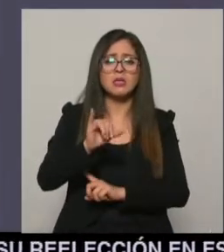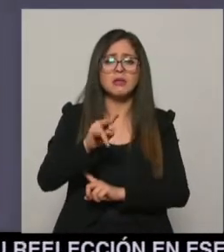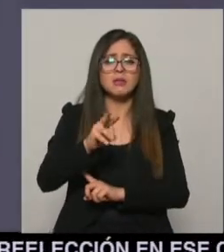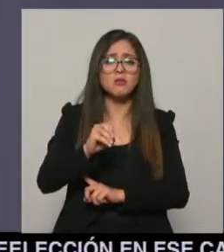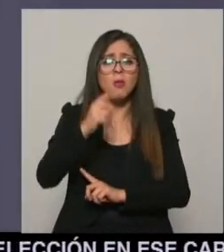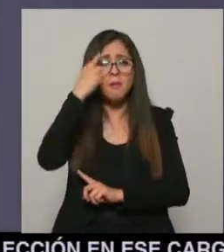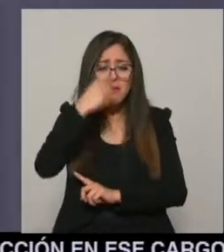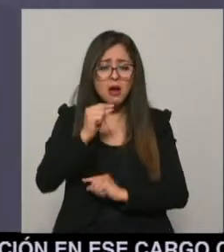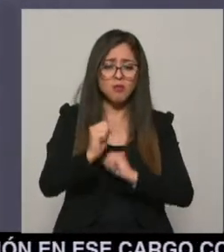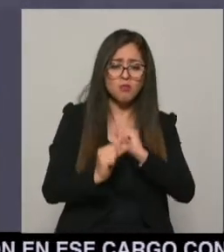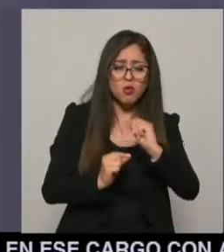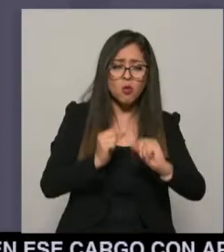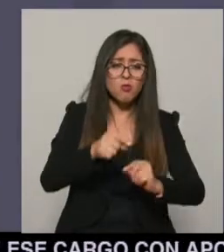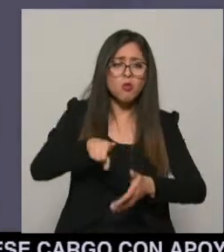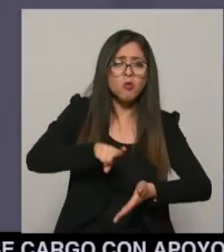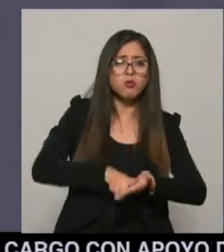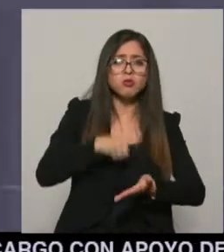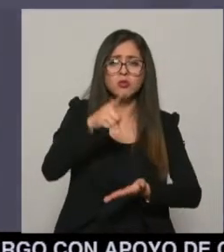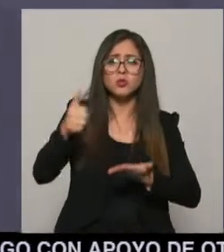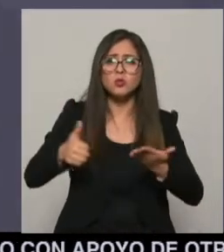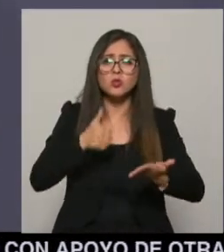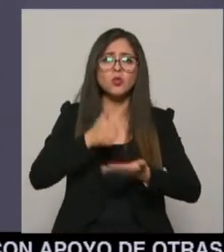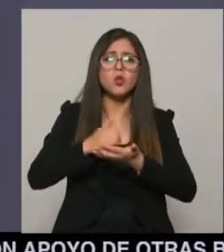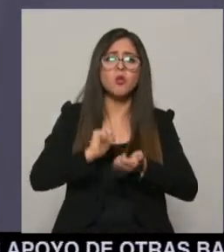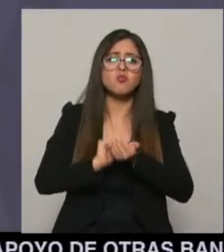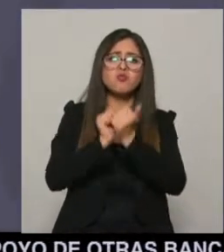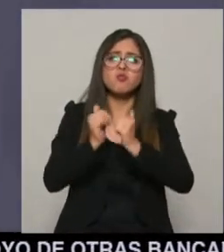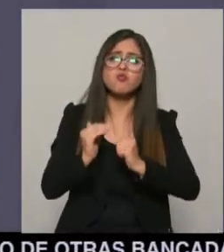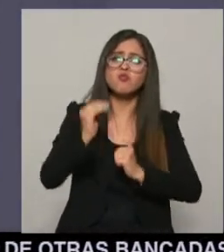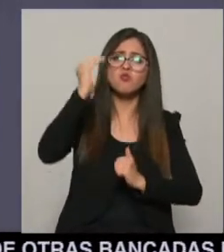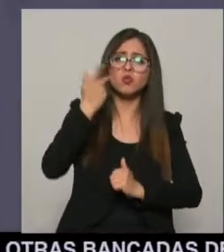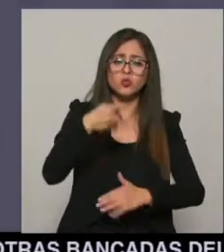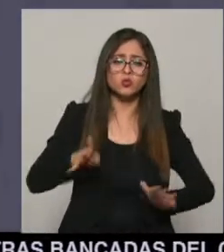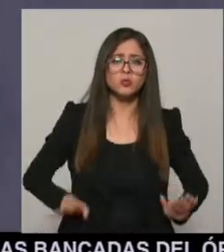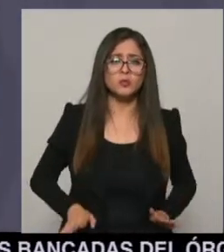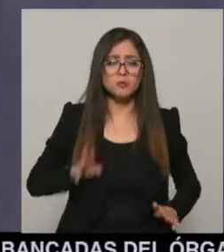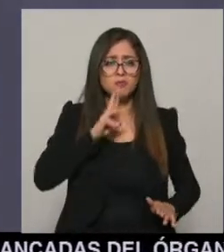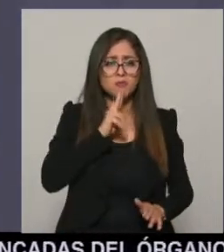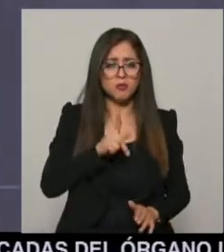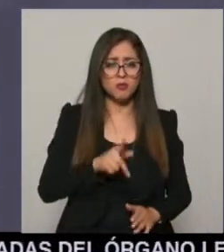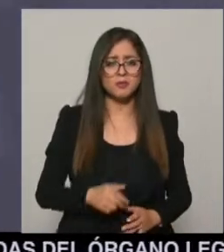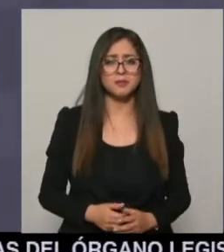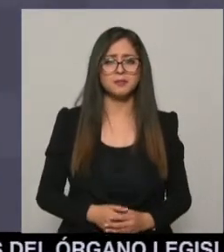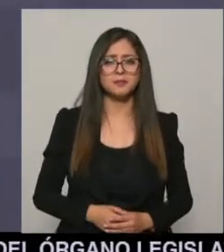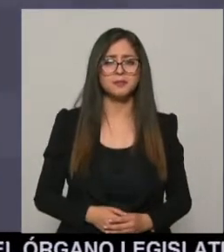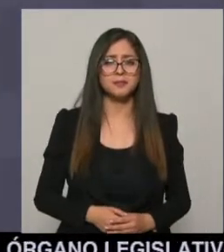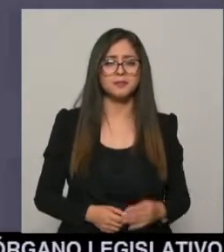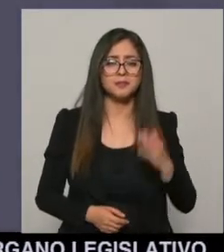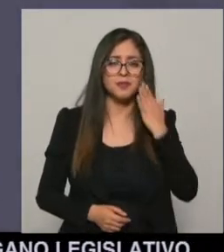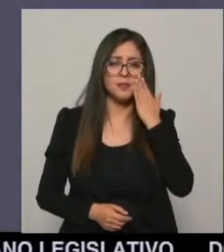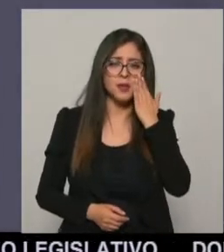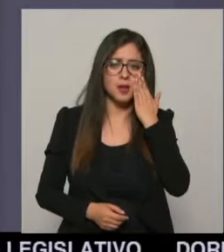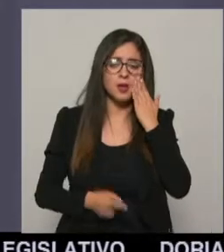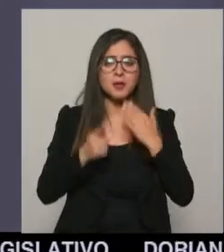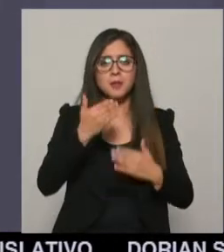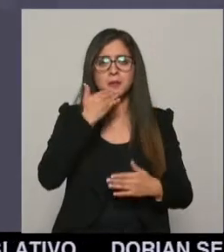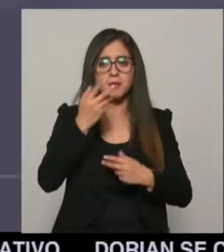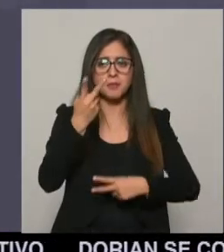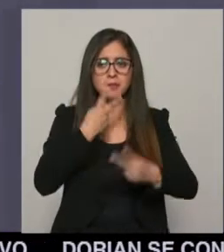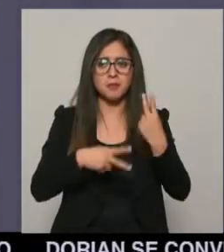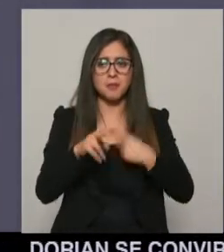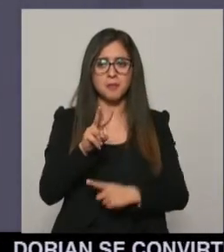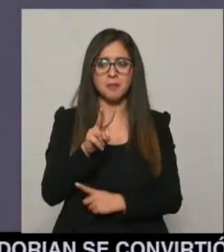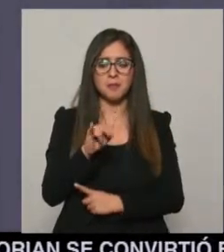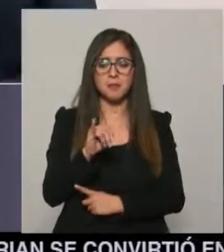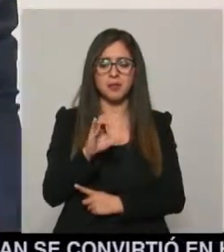ciudadanía que brinde buenos ciudadanos al final. Claro, y me da mucho gusto darle la bienvenida a Víctor Hugo